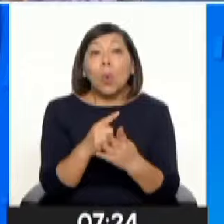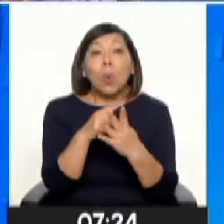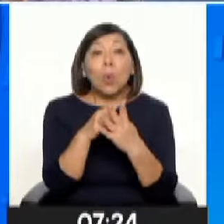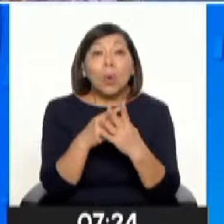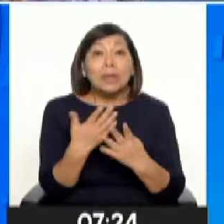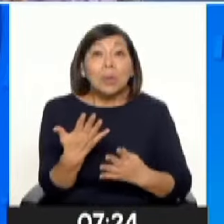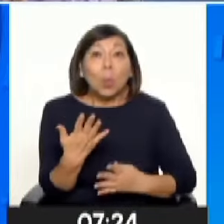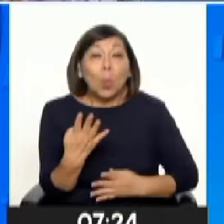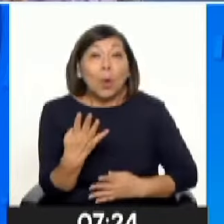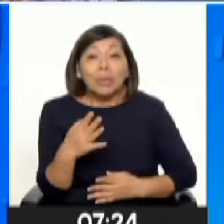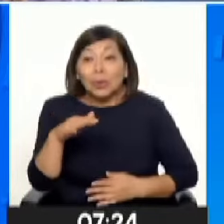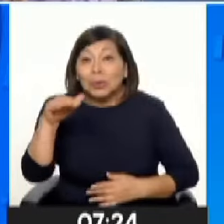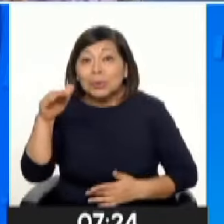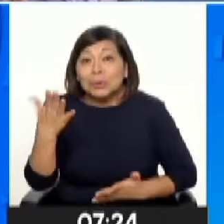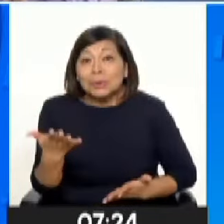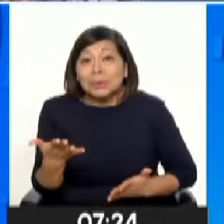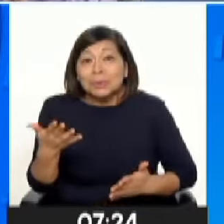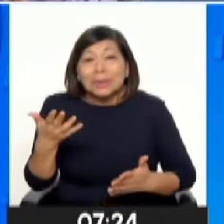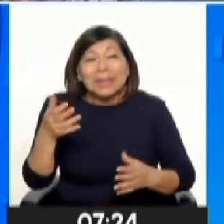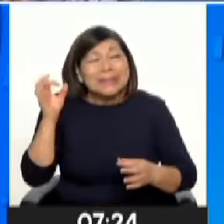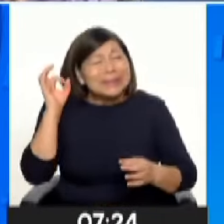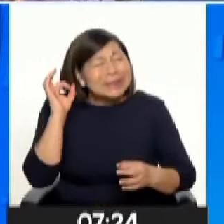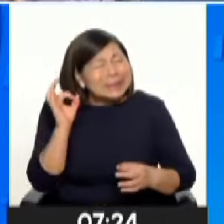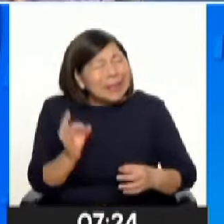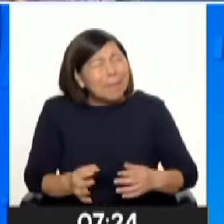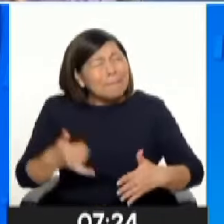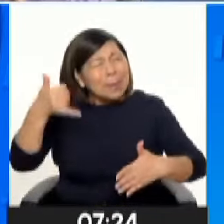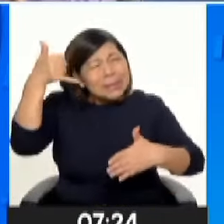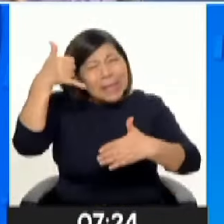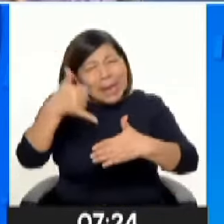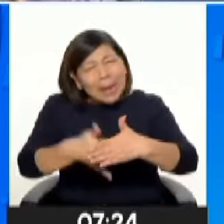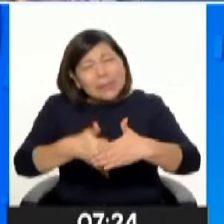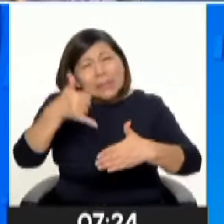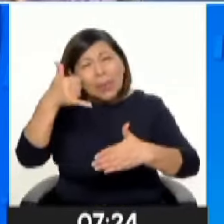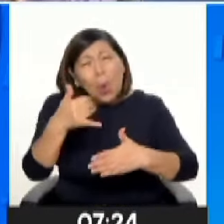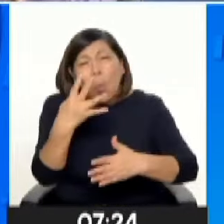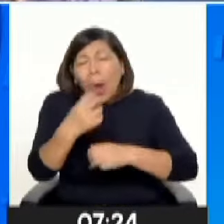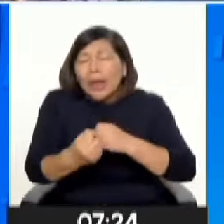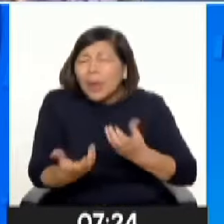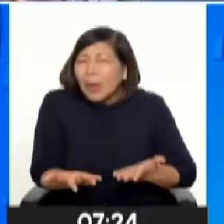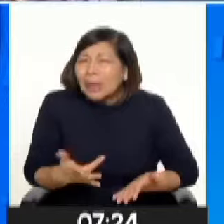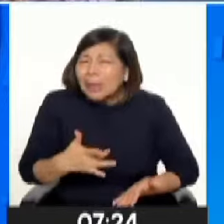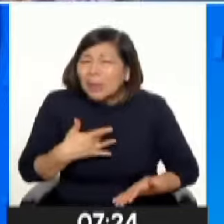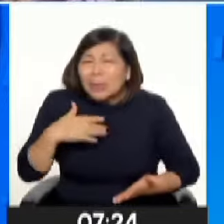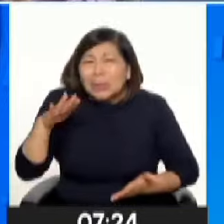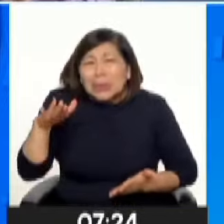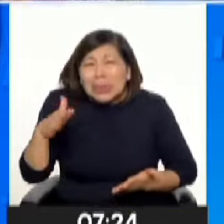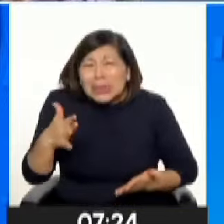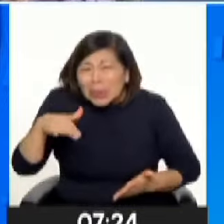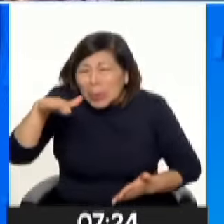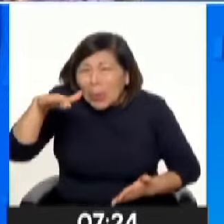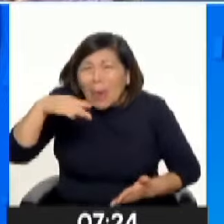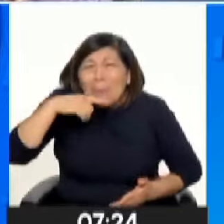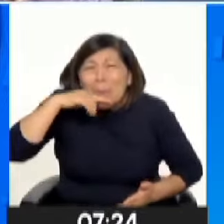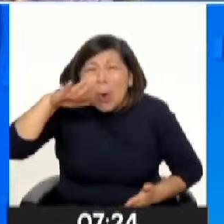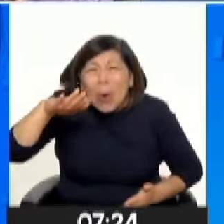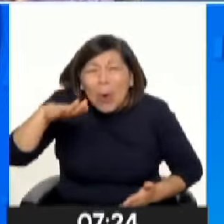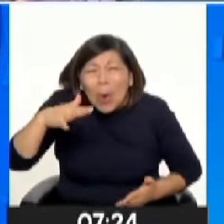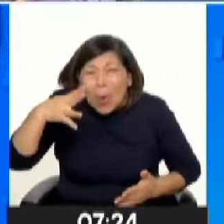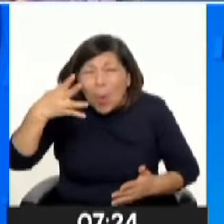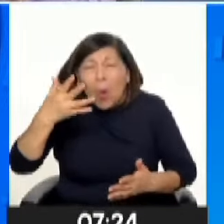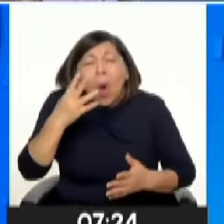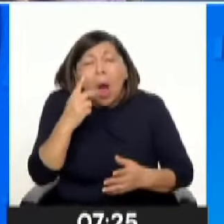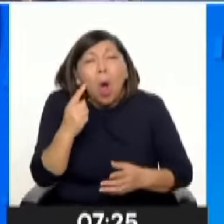años siendo violentada sexualmente. ¿Cómo se sentirá una niña, una persona en eso?